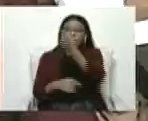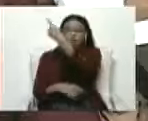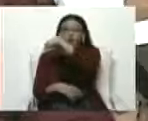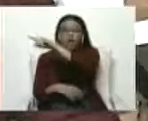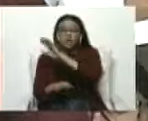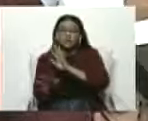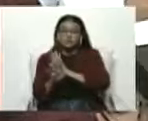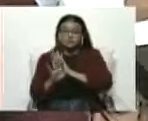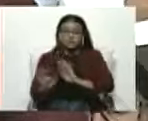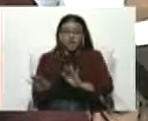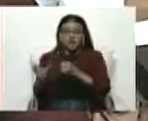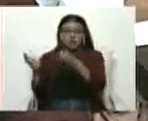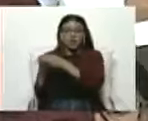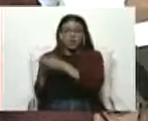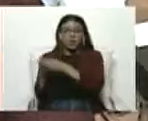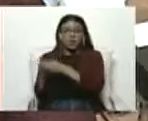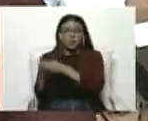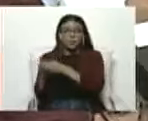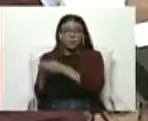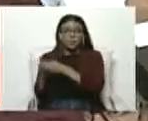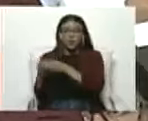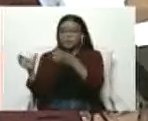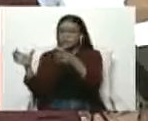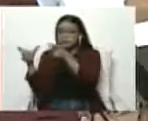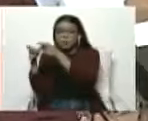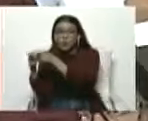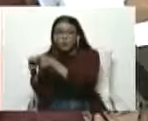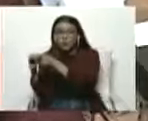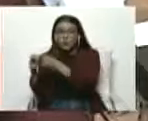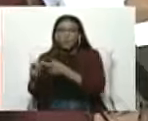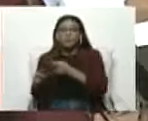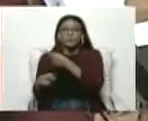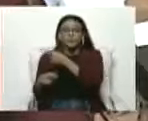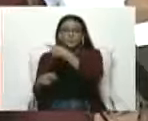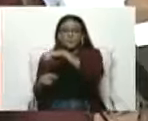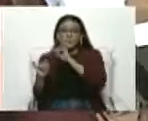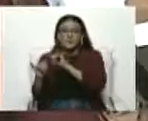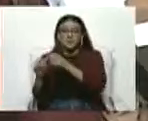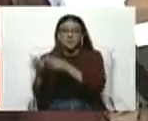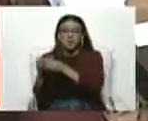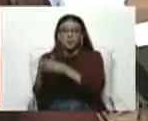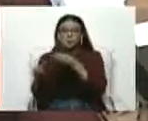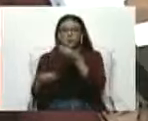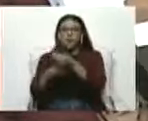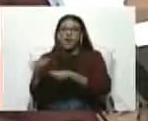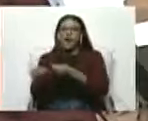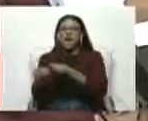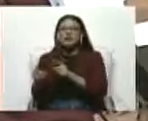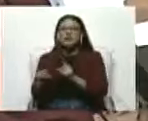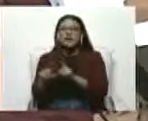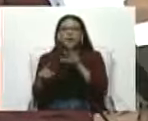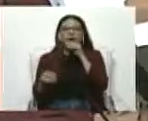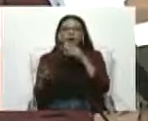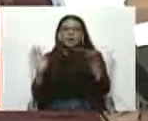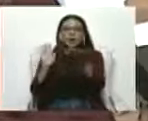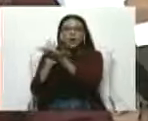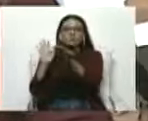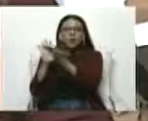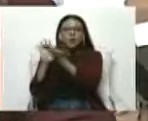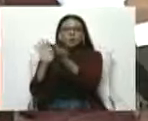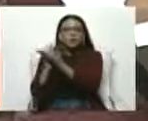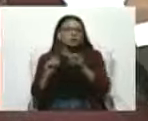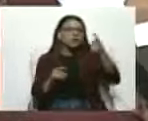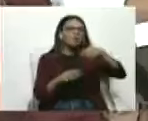a esa población que se cataloga como nini, por decirlo de alguna manera, a través de estas estrategias del 1x10x7?